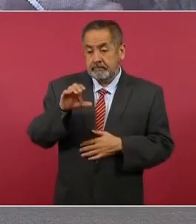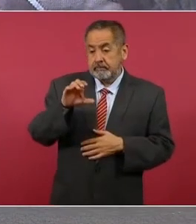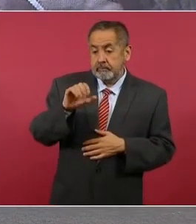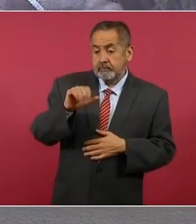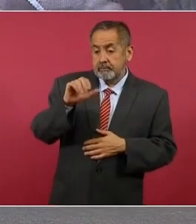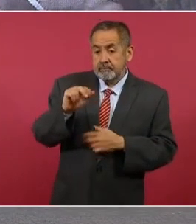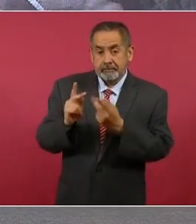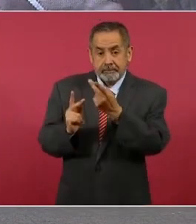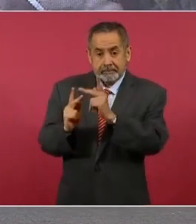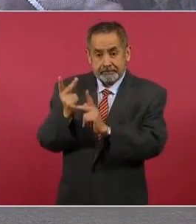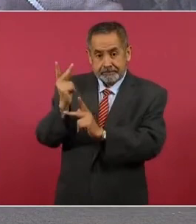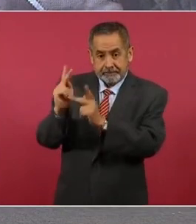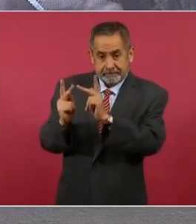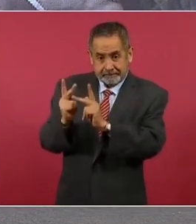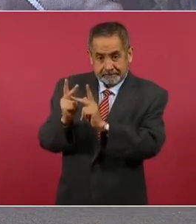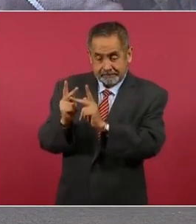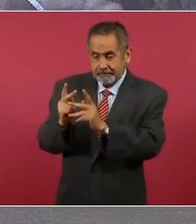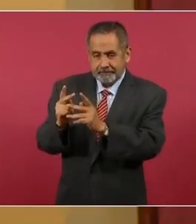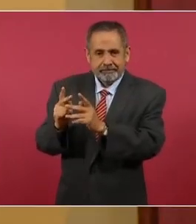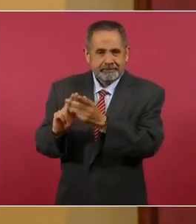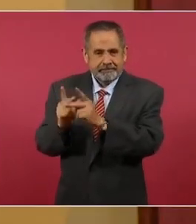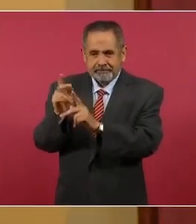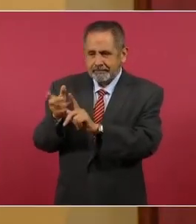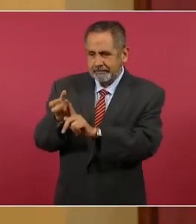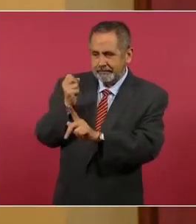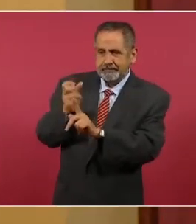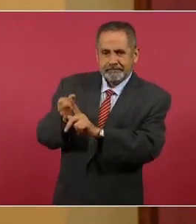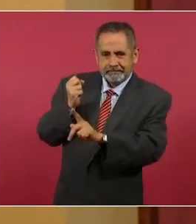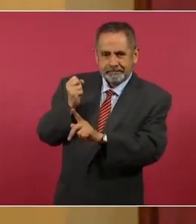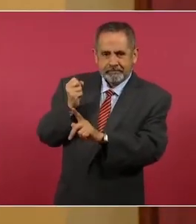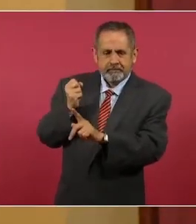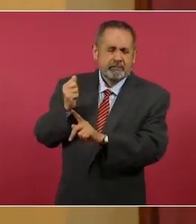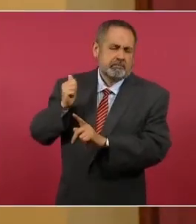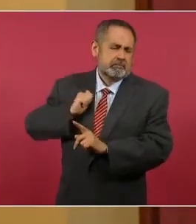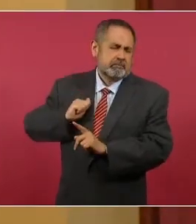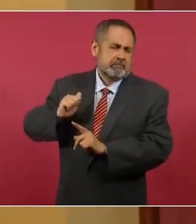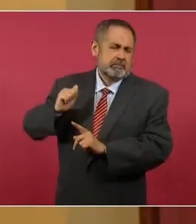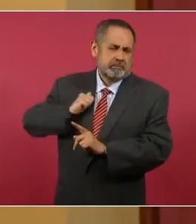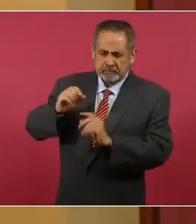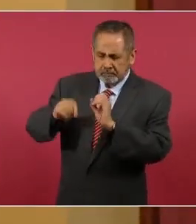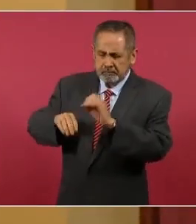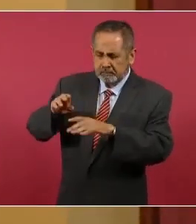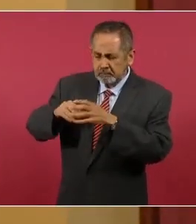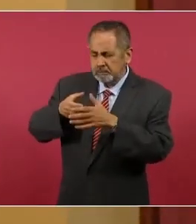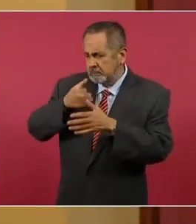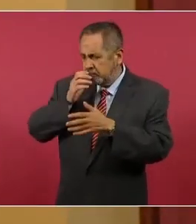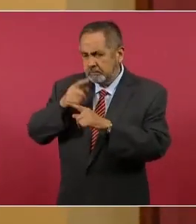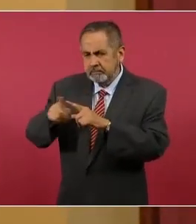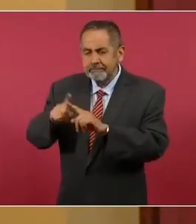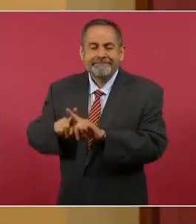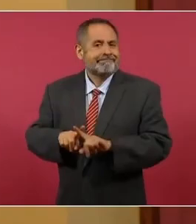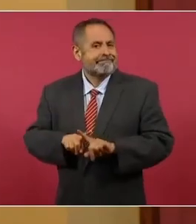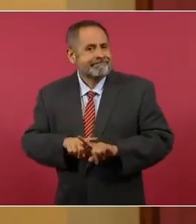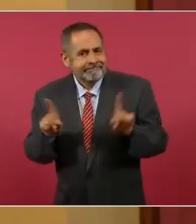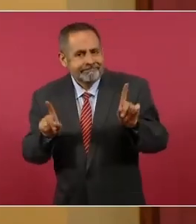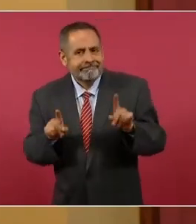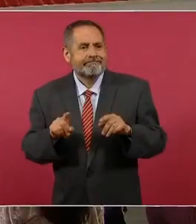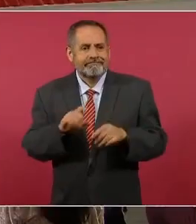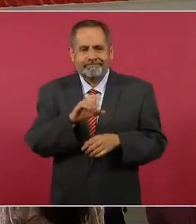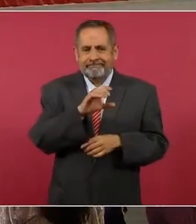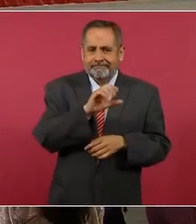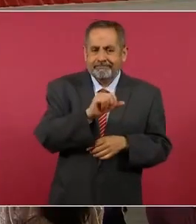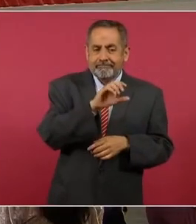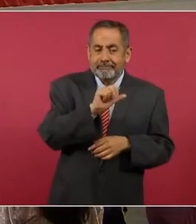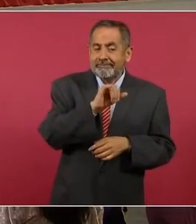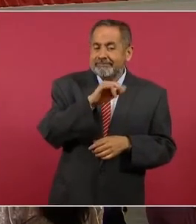coca no tiene estos efectos. Esto lo digo porque durante varios años, varias décadas,